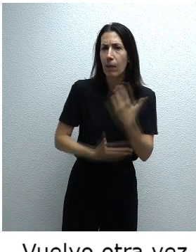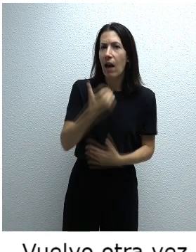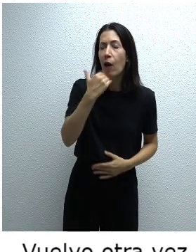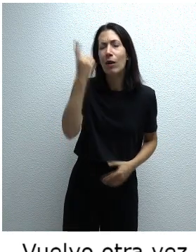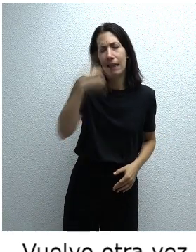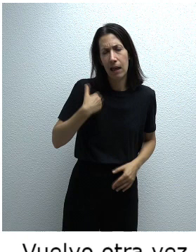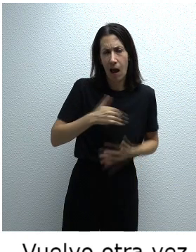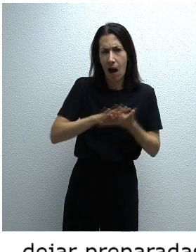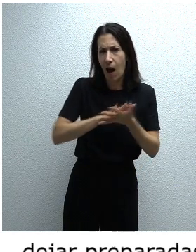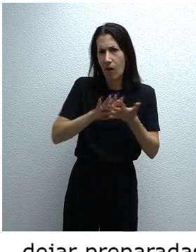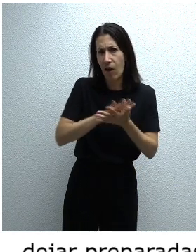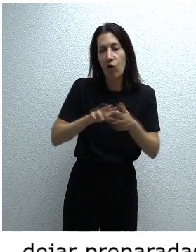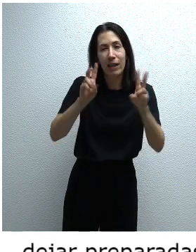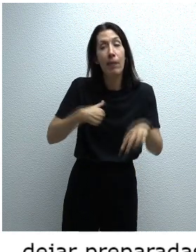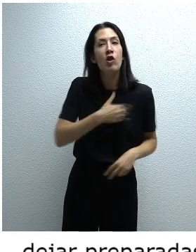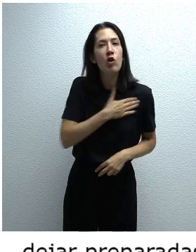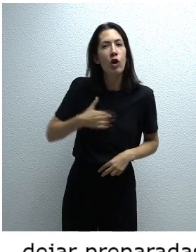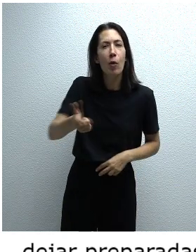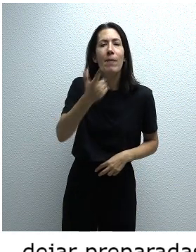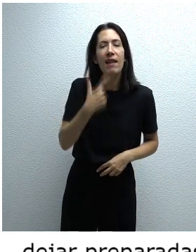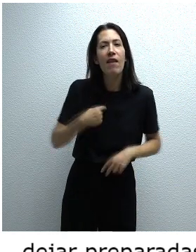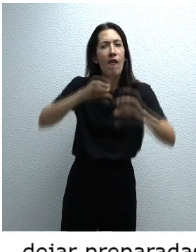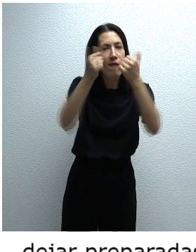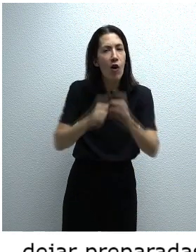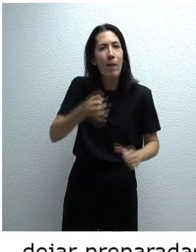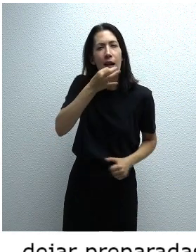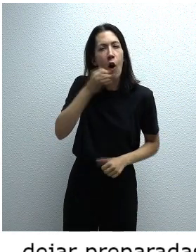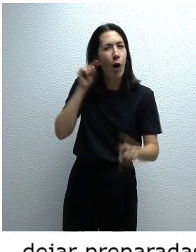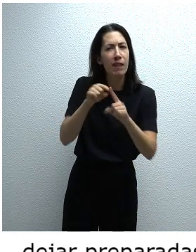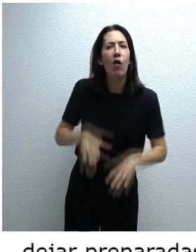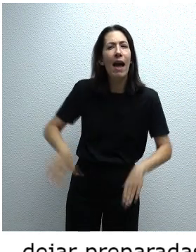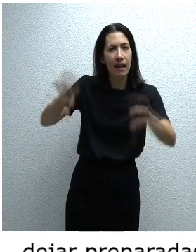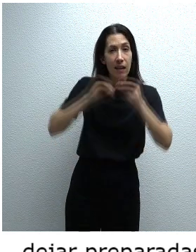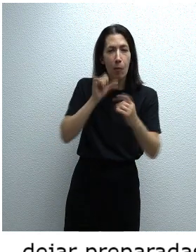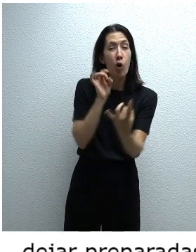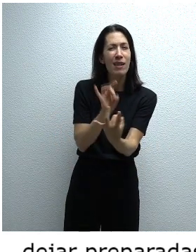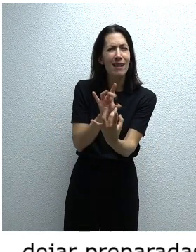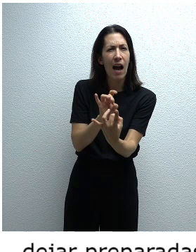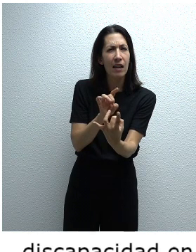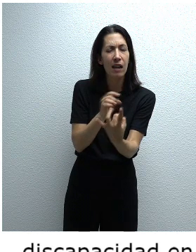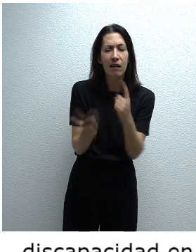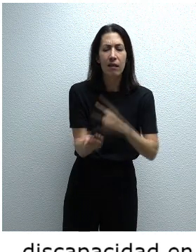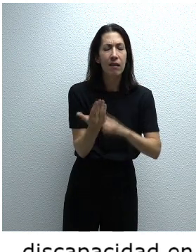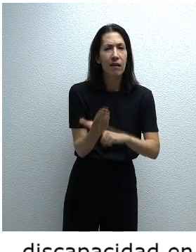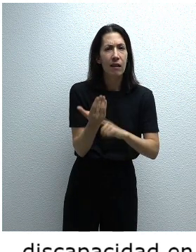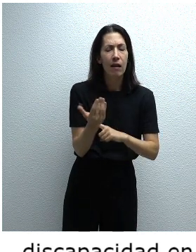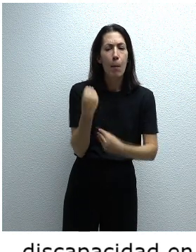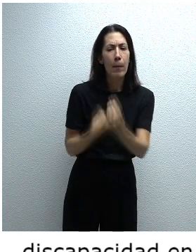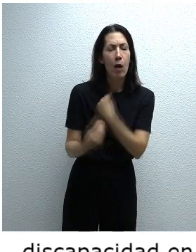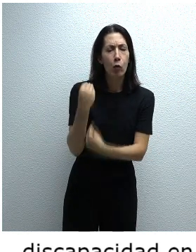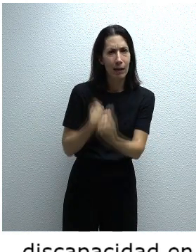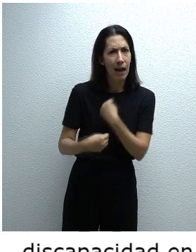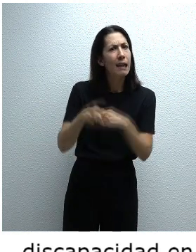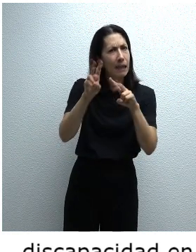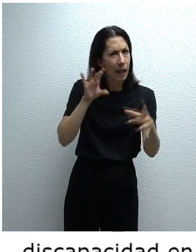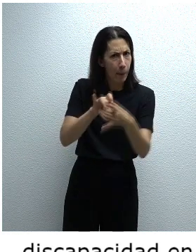hablado de este tema, pero me gustaría que lo dijera en unos términos que se pudiera entender, porque en el chat nos sale alguna pregunta